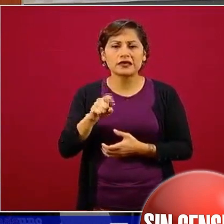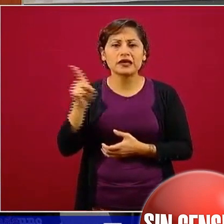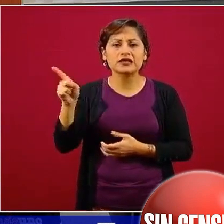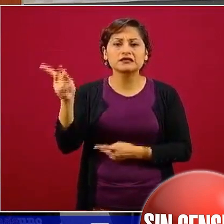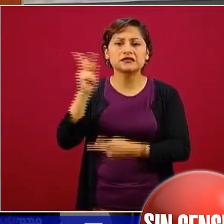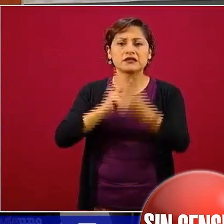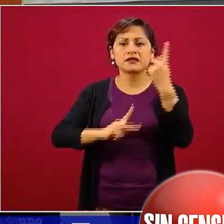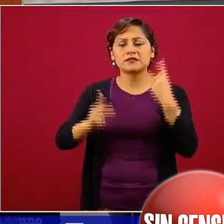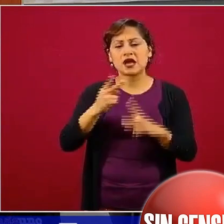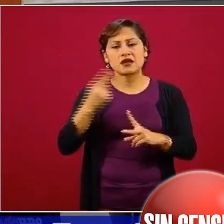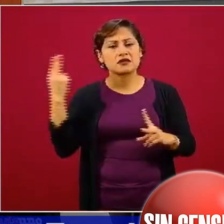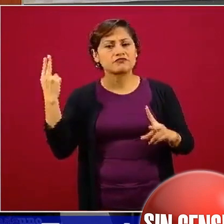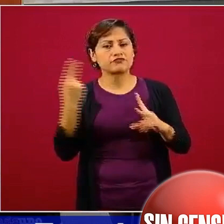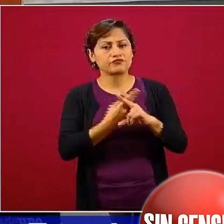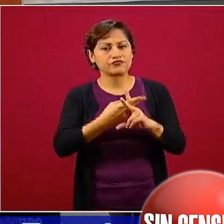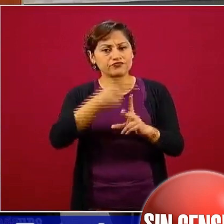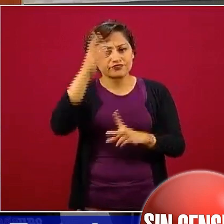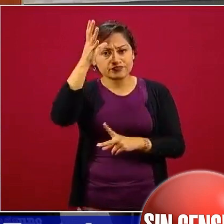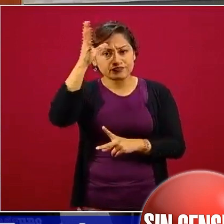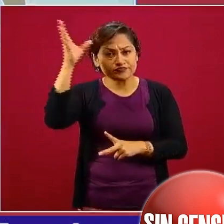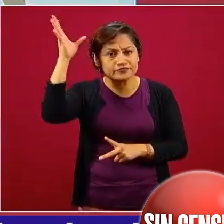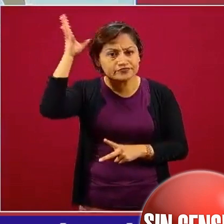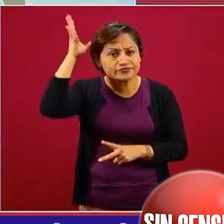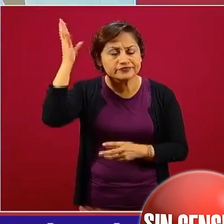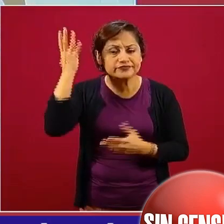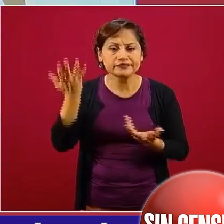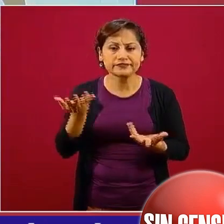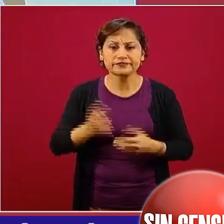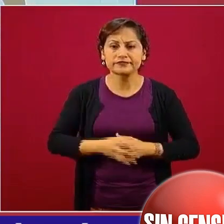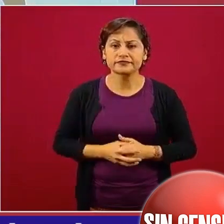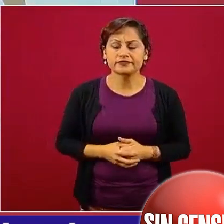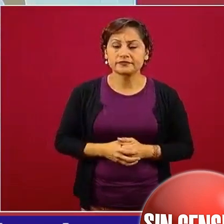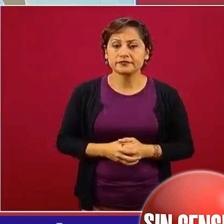allá en